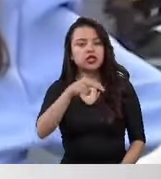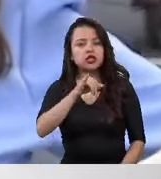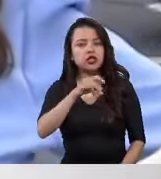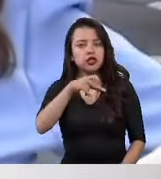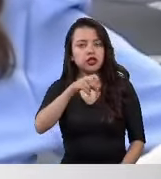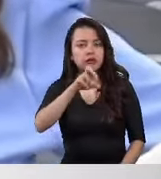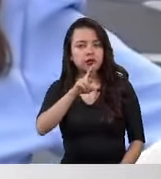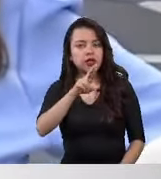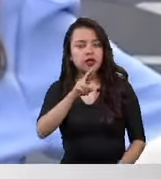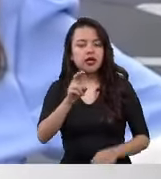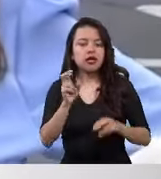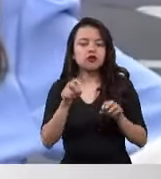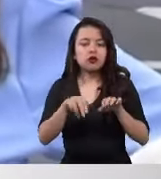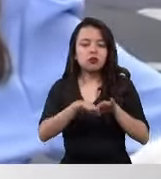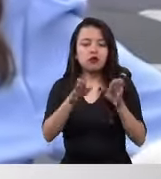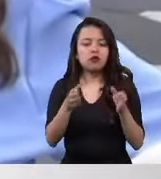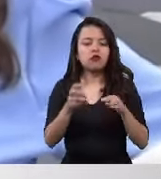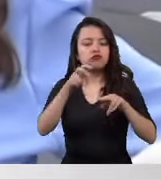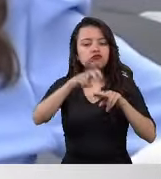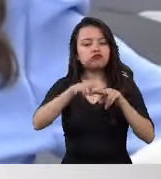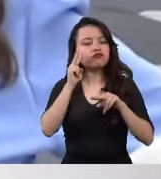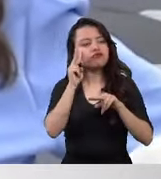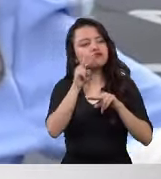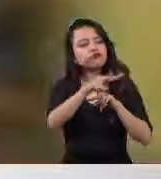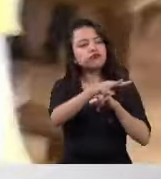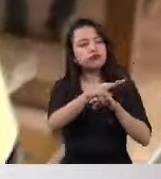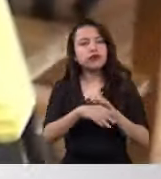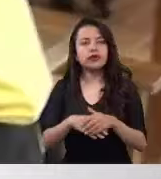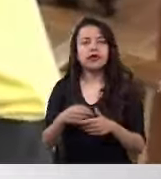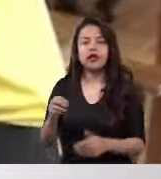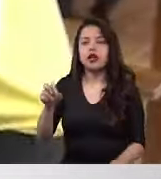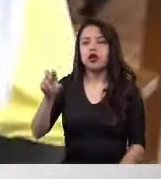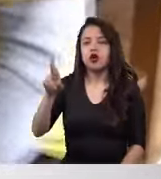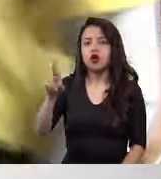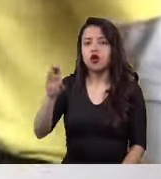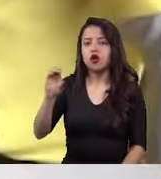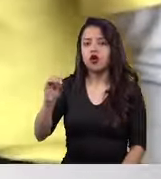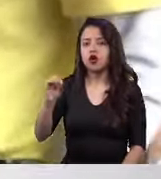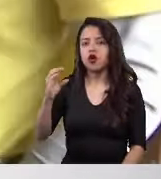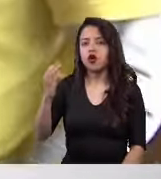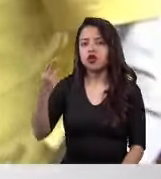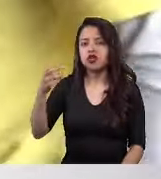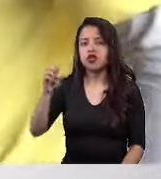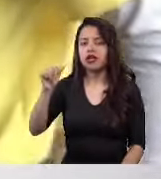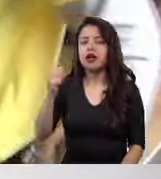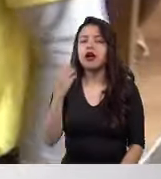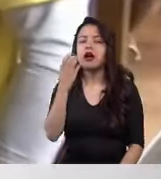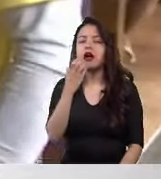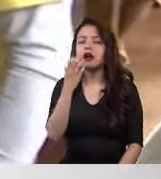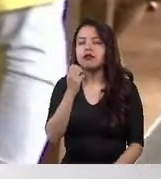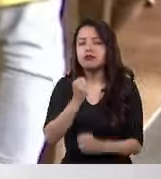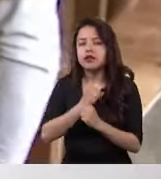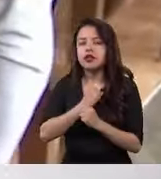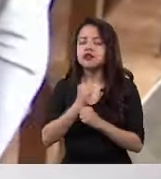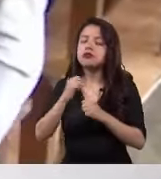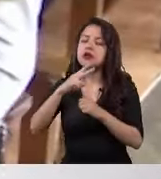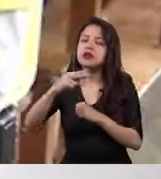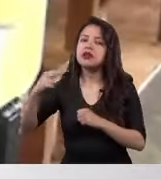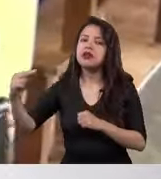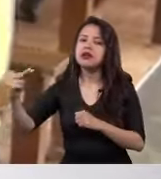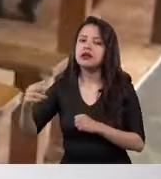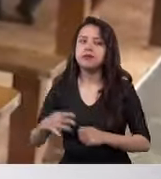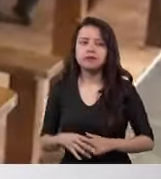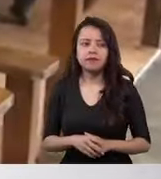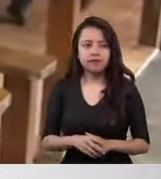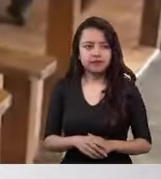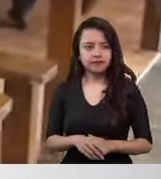la cordillera, y la Rochela es clima caliente con balnearios. Hola, gracias. Ay, discúlpame, ¿yo te puedo pagar con el QR de Bancolombia? Claro que sí,